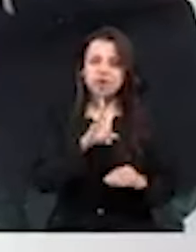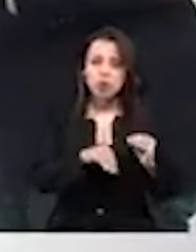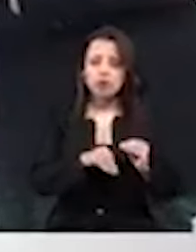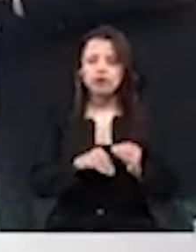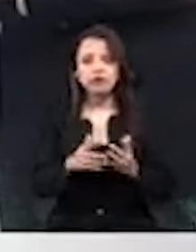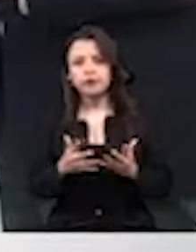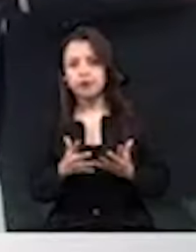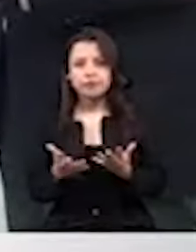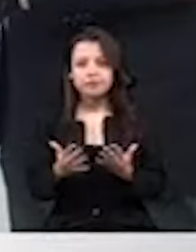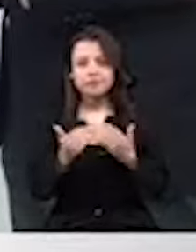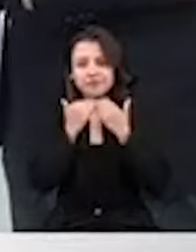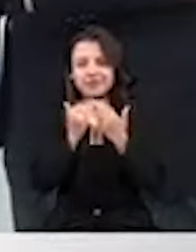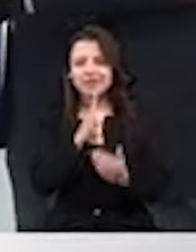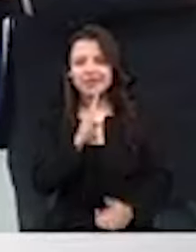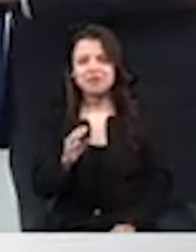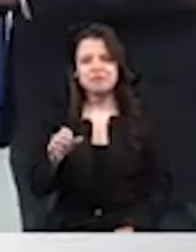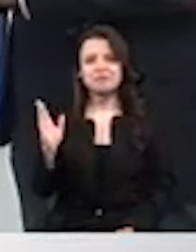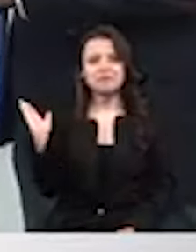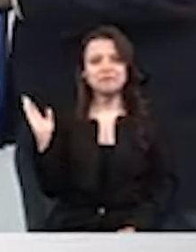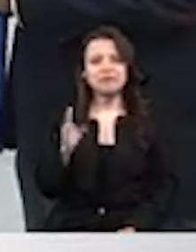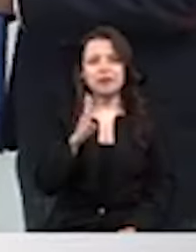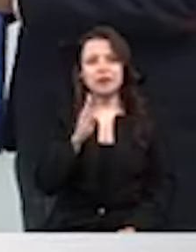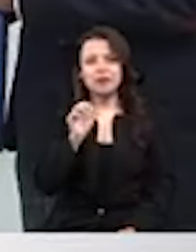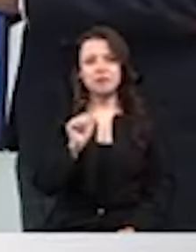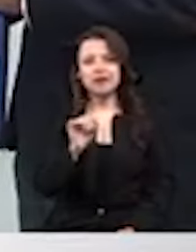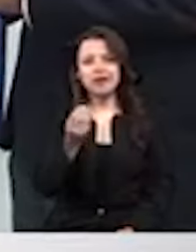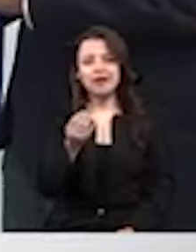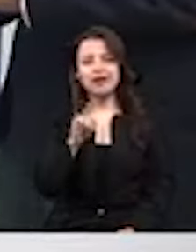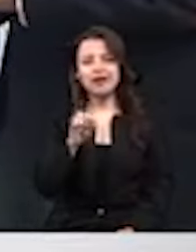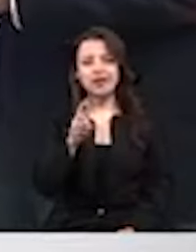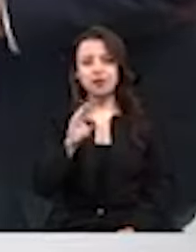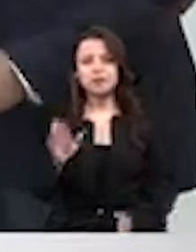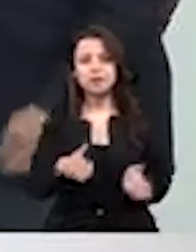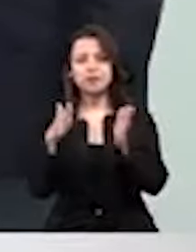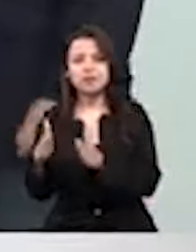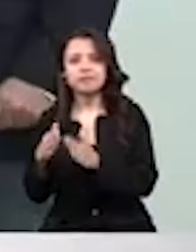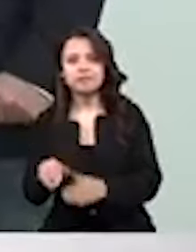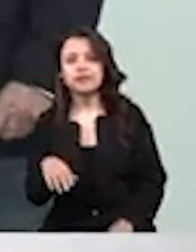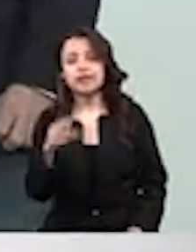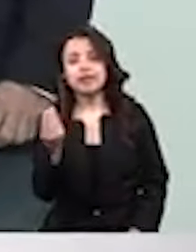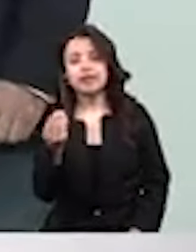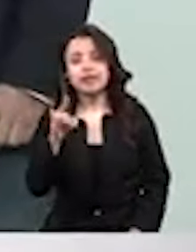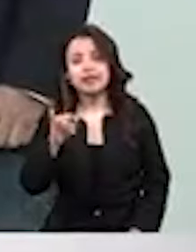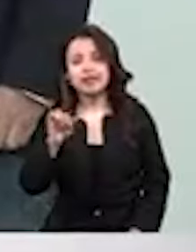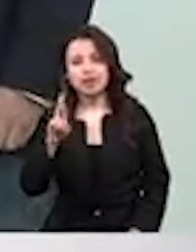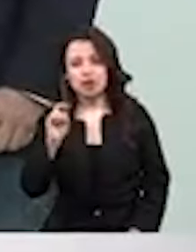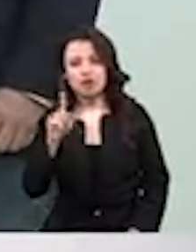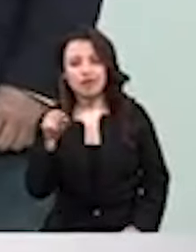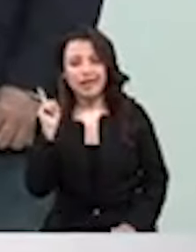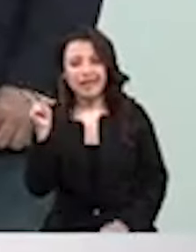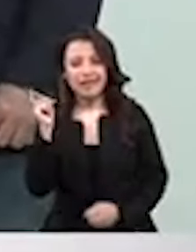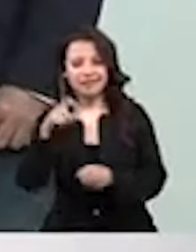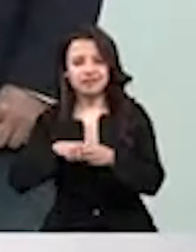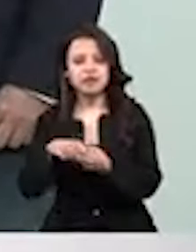está Altus Vaquero, Cristian Quirós y Pablo Julio Cruz. Recordemos que, mire, Cristian Quirós es del Partido Verde, ese